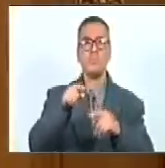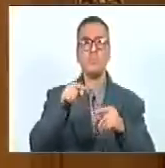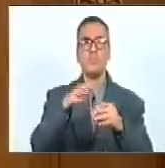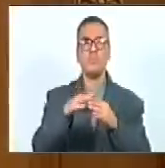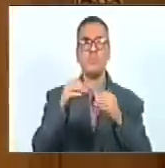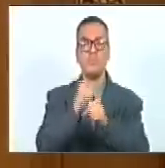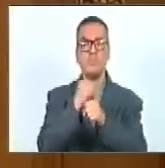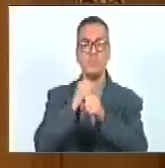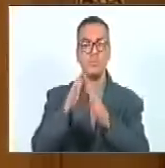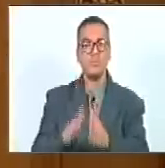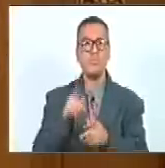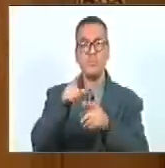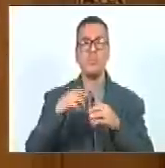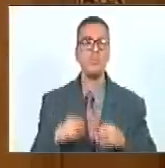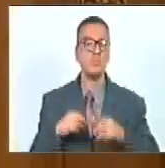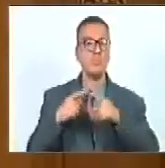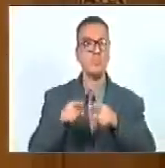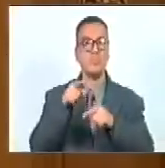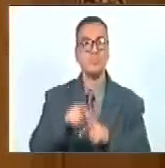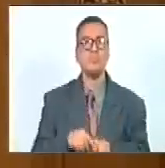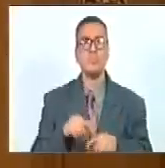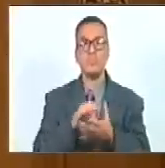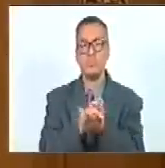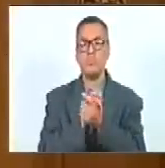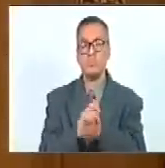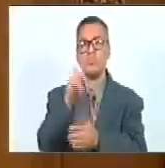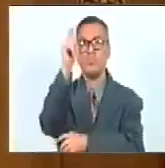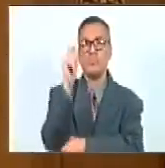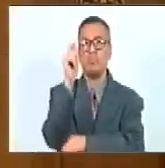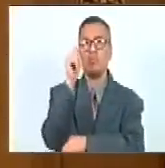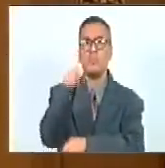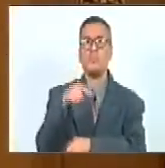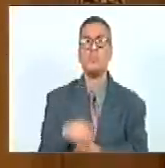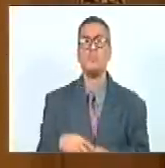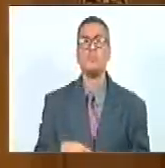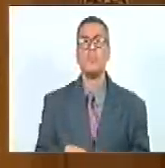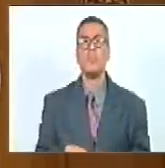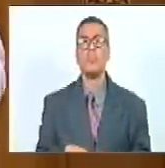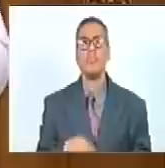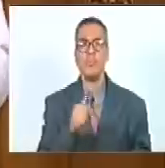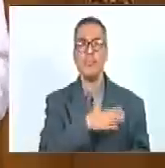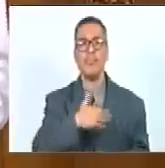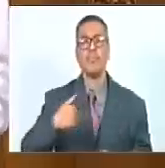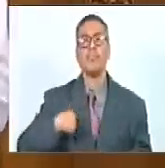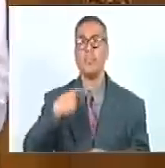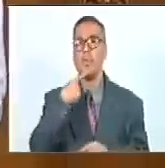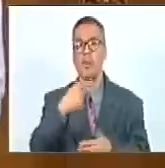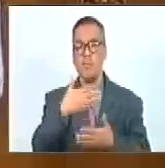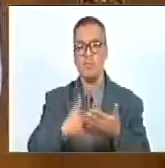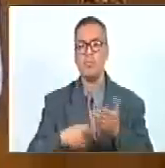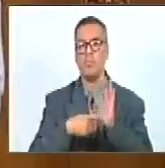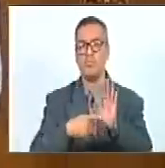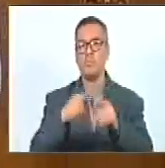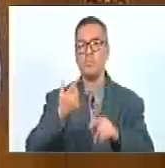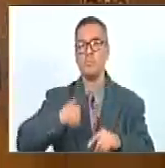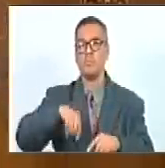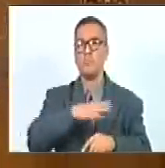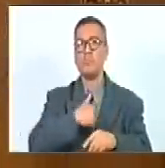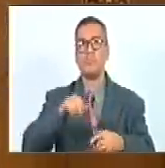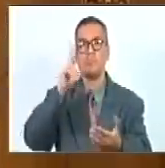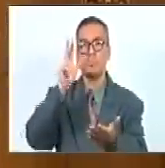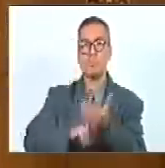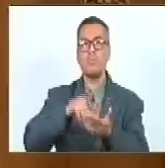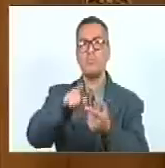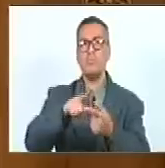clase trabajadora. En este sentido, colegas parlamentarios y parlamentarias, queremos presentar y queremos que